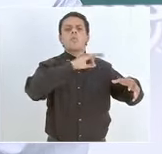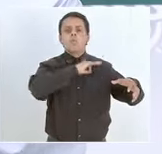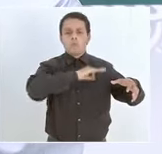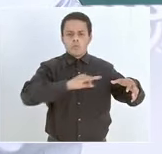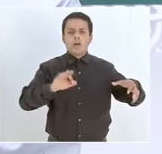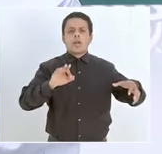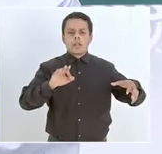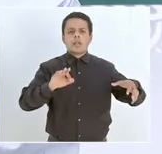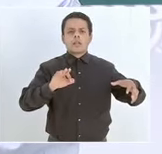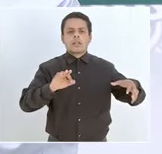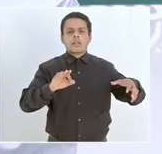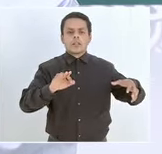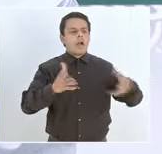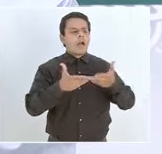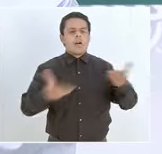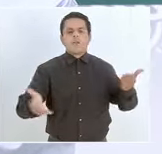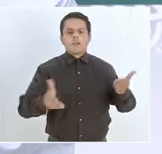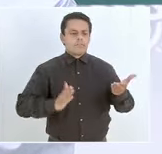legalmente